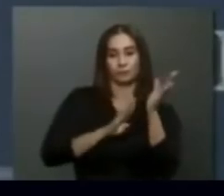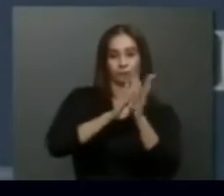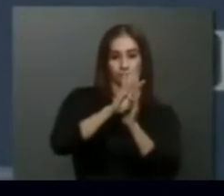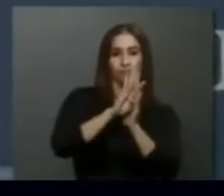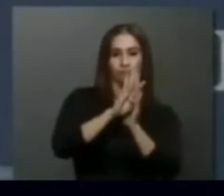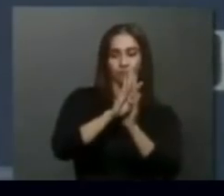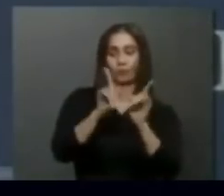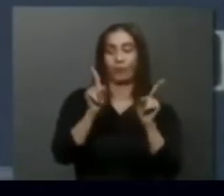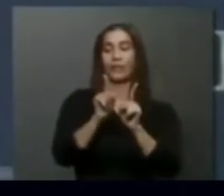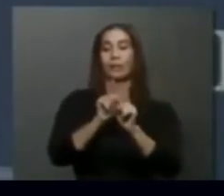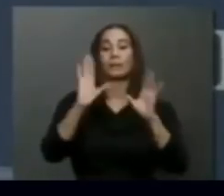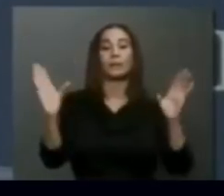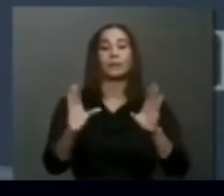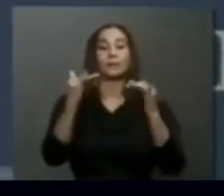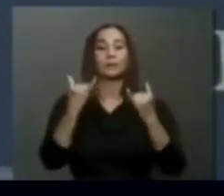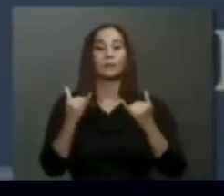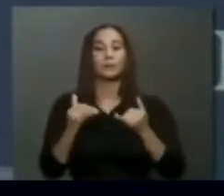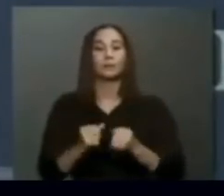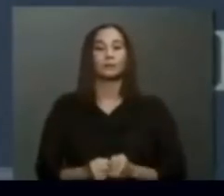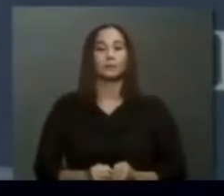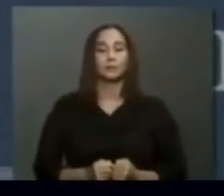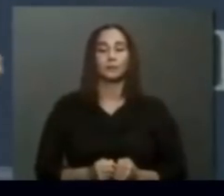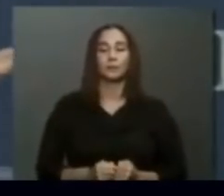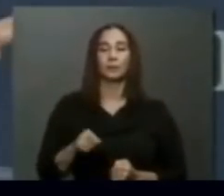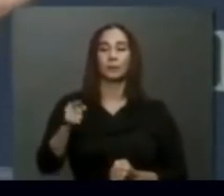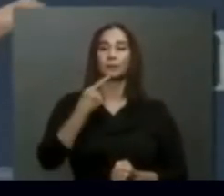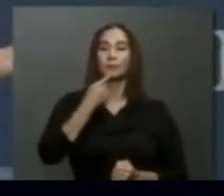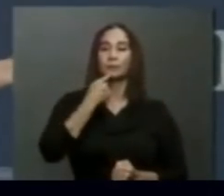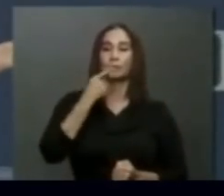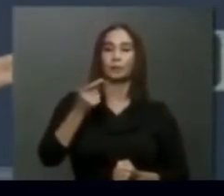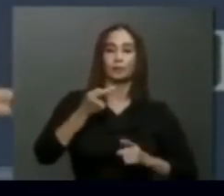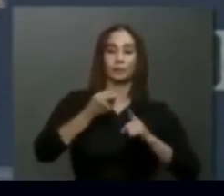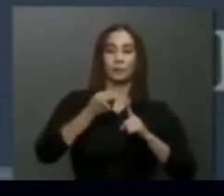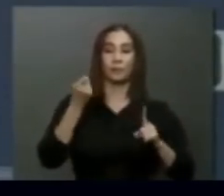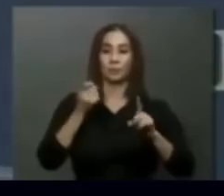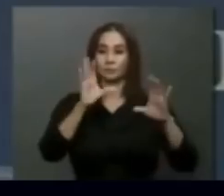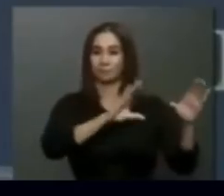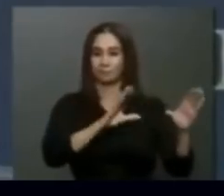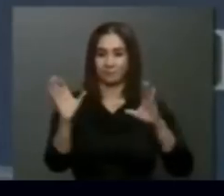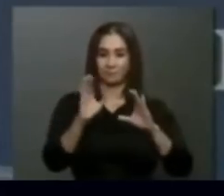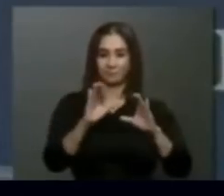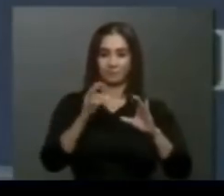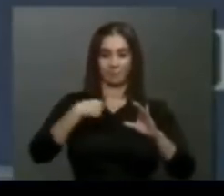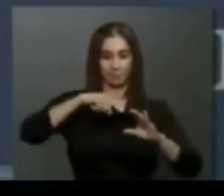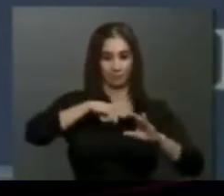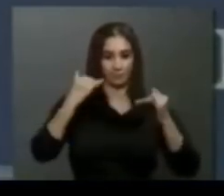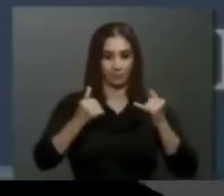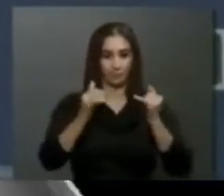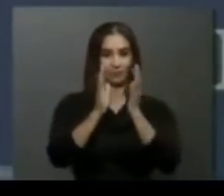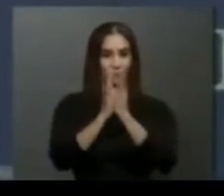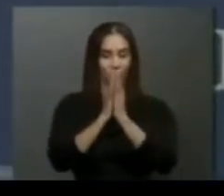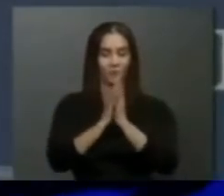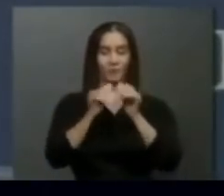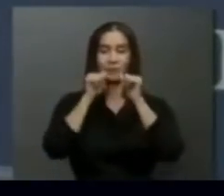y sustenta la actividad que hoy estamos realizando. Ellos dieron origen a la Navidad y nosotros hoy celebramos